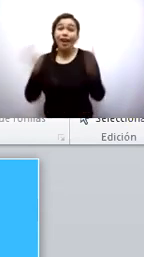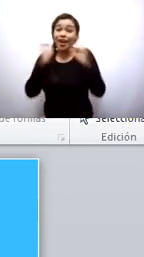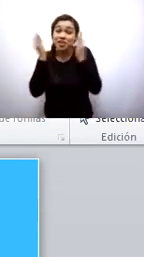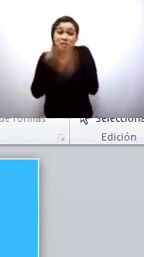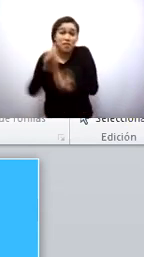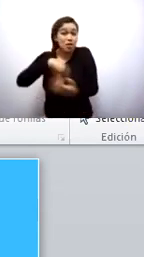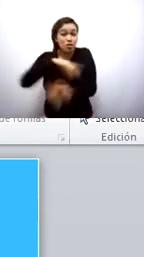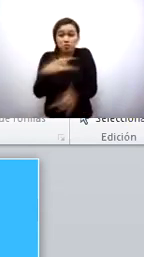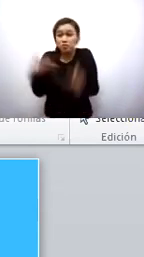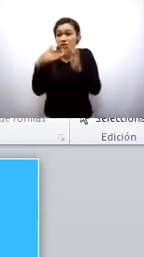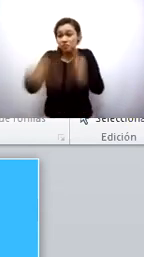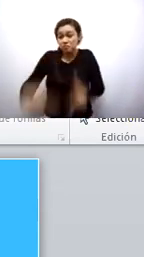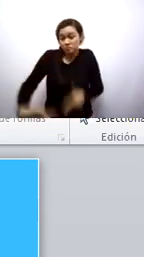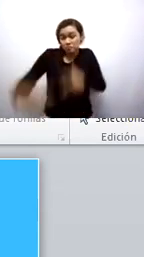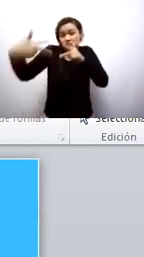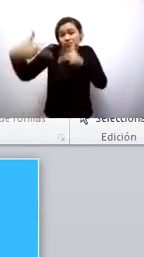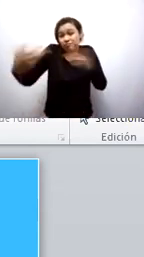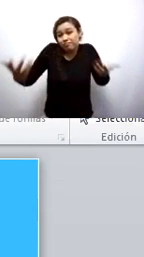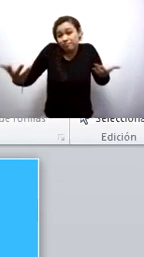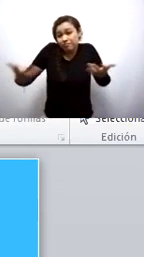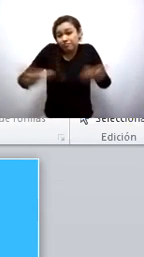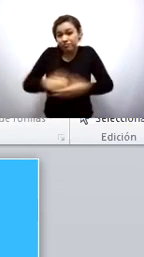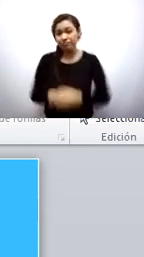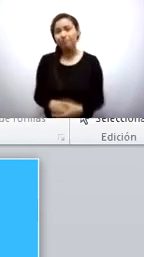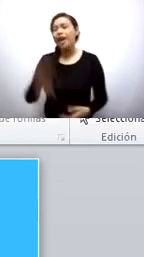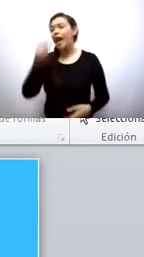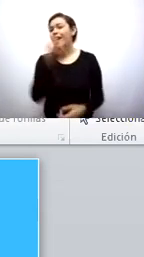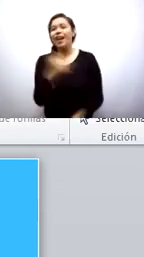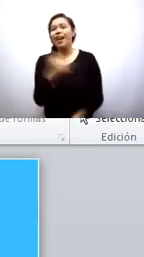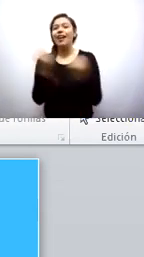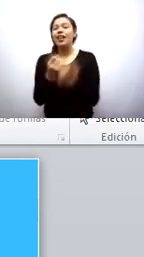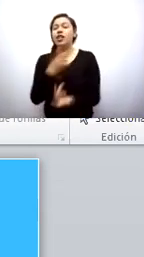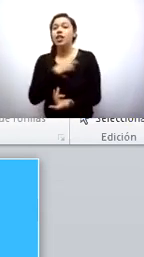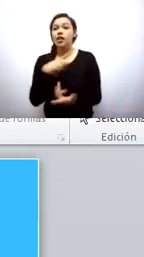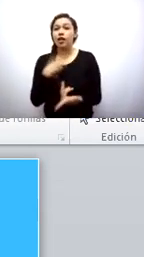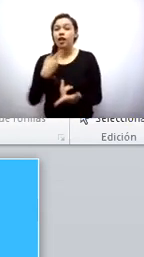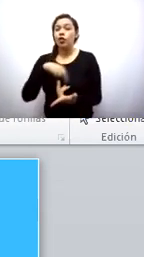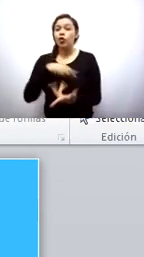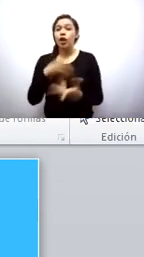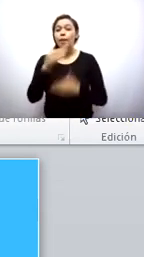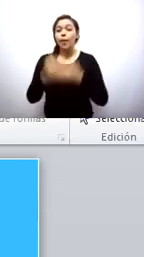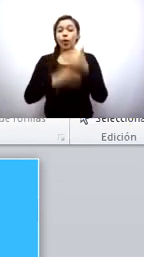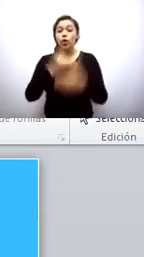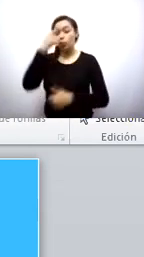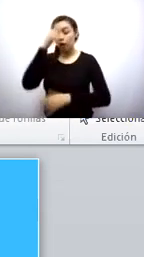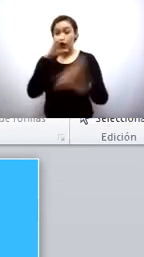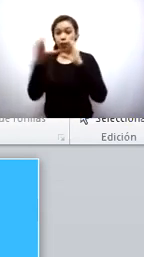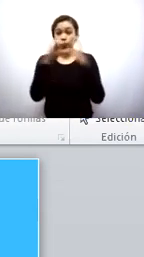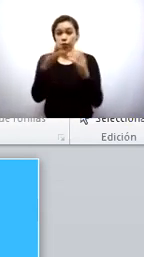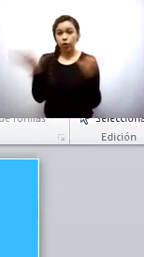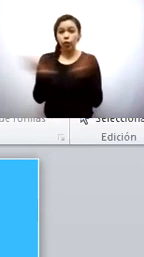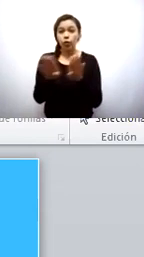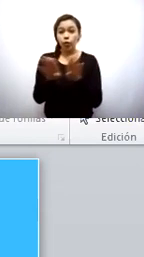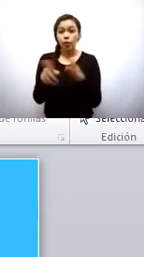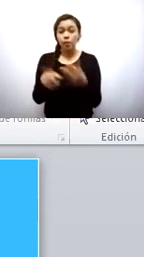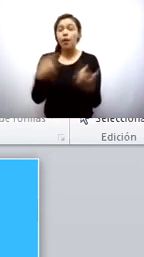estas clases, ¿no? Entonces, tiene que ver justamente con cómo entender este proceso de comunicación, cómo gestionarlo de una